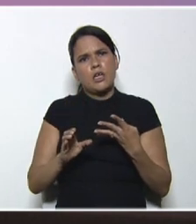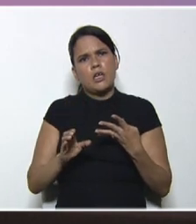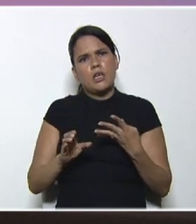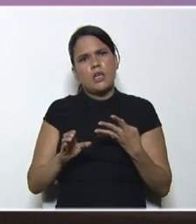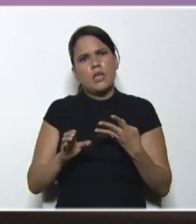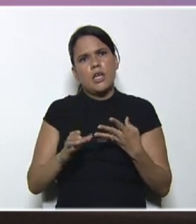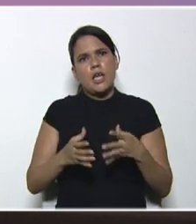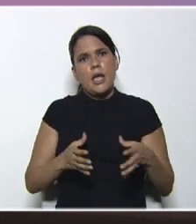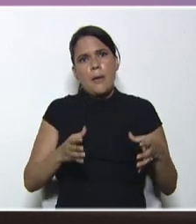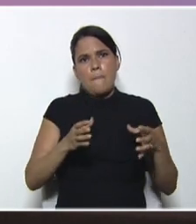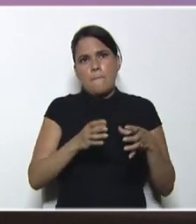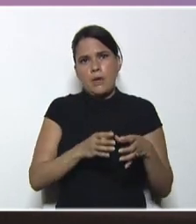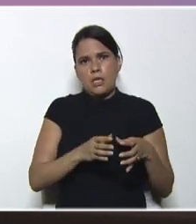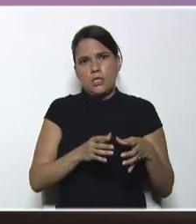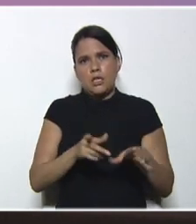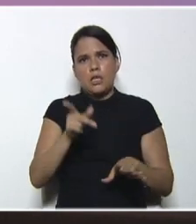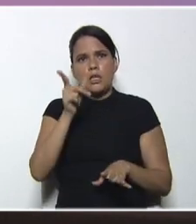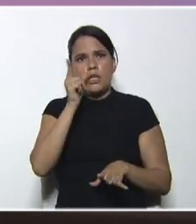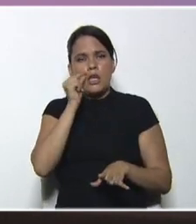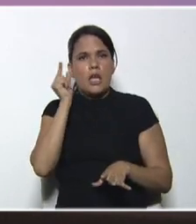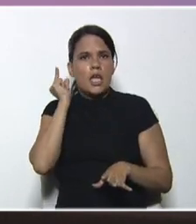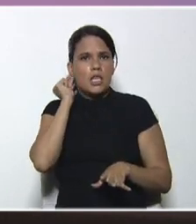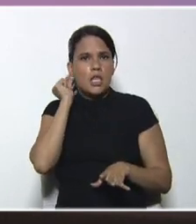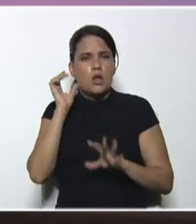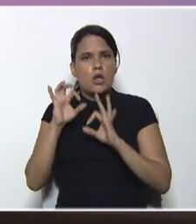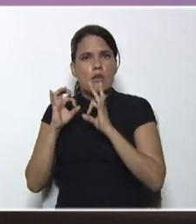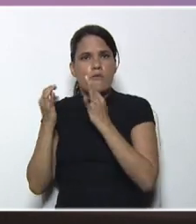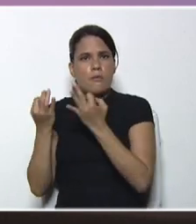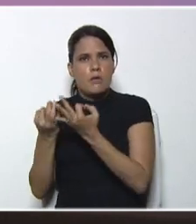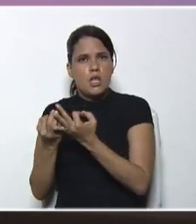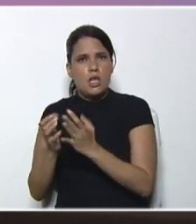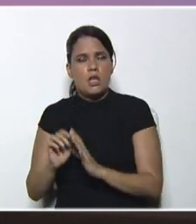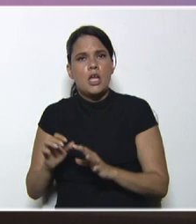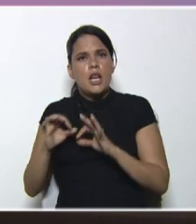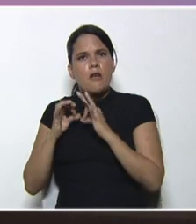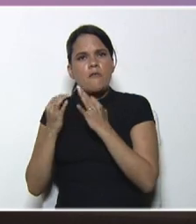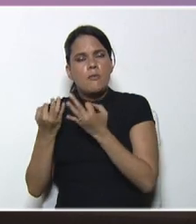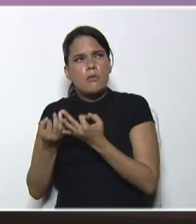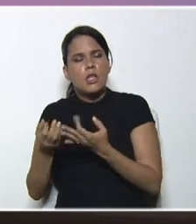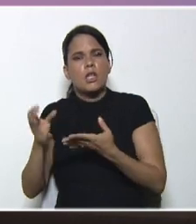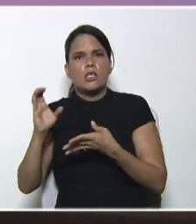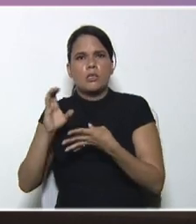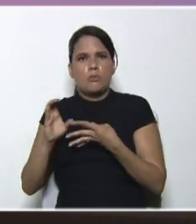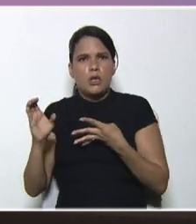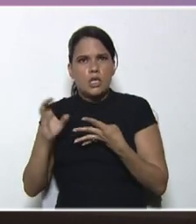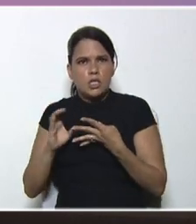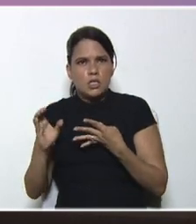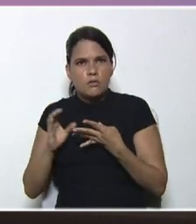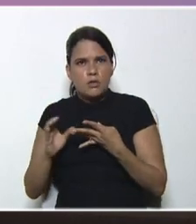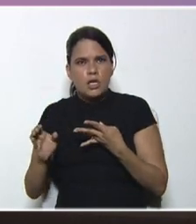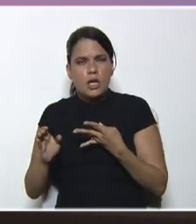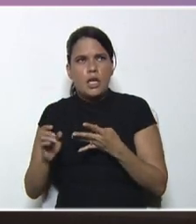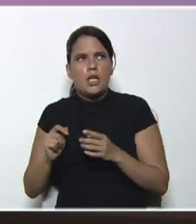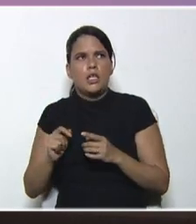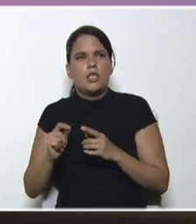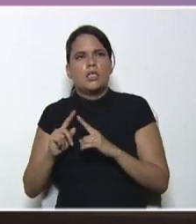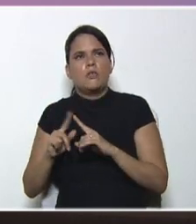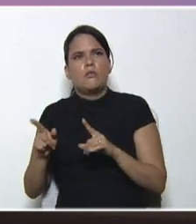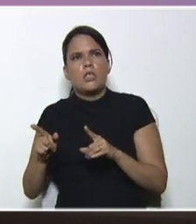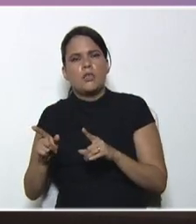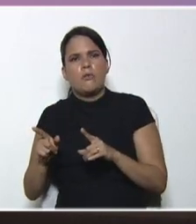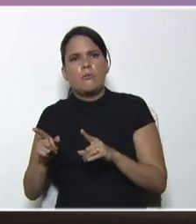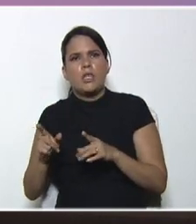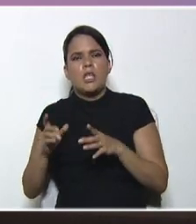especies, géneros y familias. Y las familias se pueden clasificar en tipos,